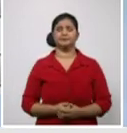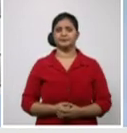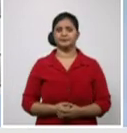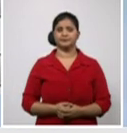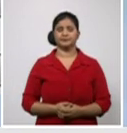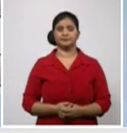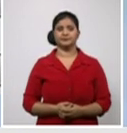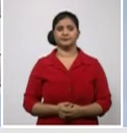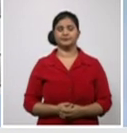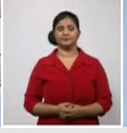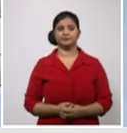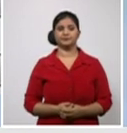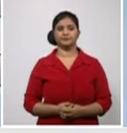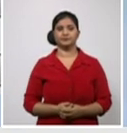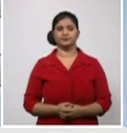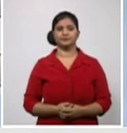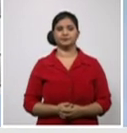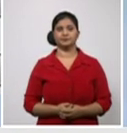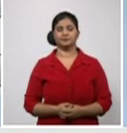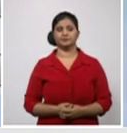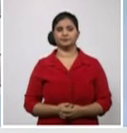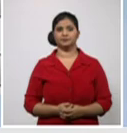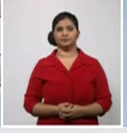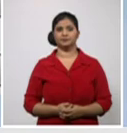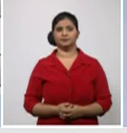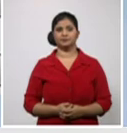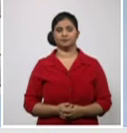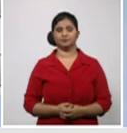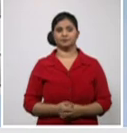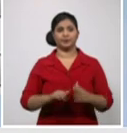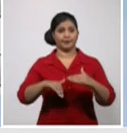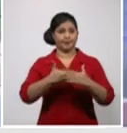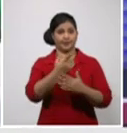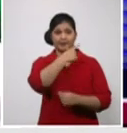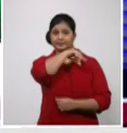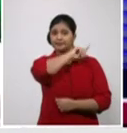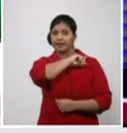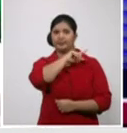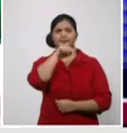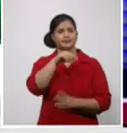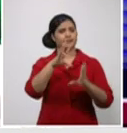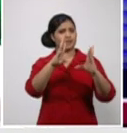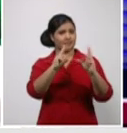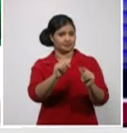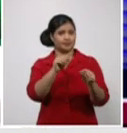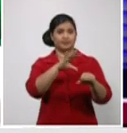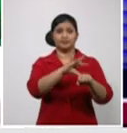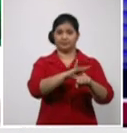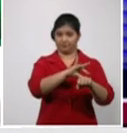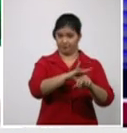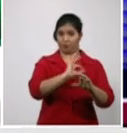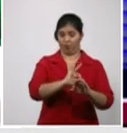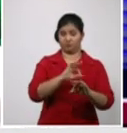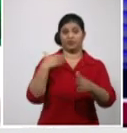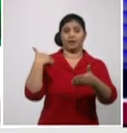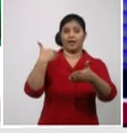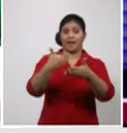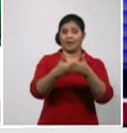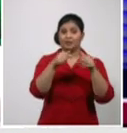del diagnóstico del día de ayer y de las muestras procesadas, pues ya se acumulan un total de